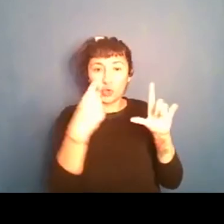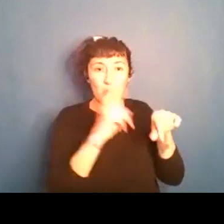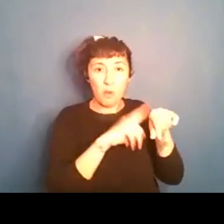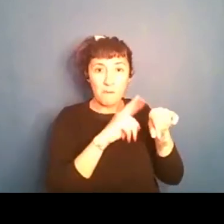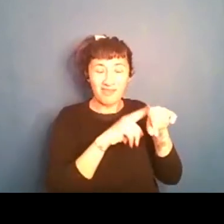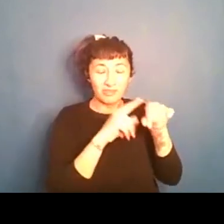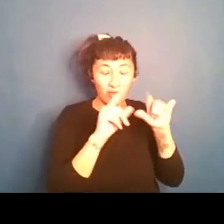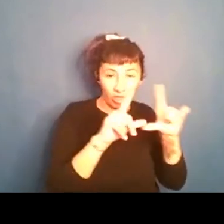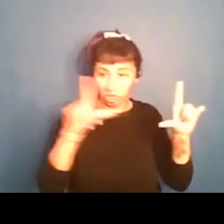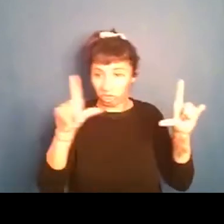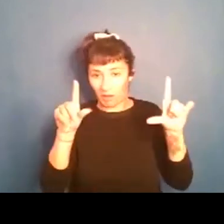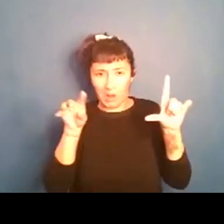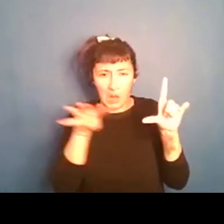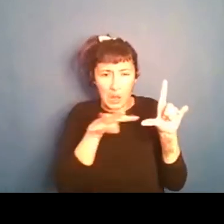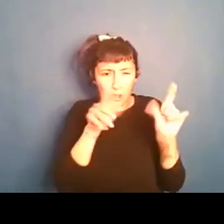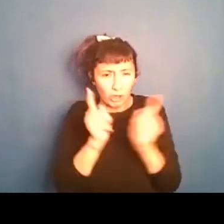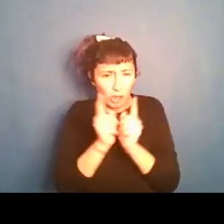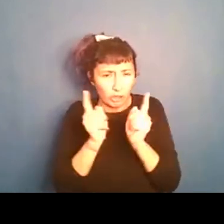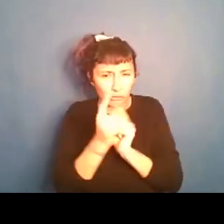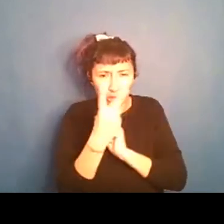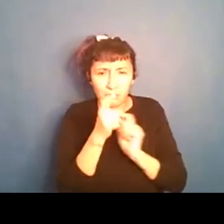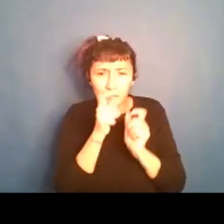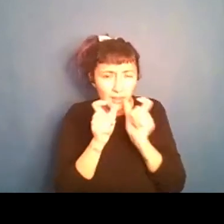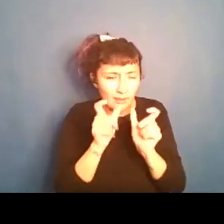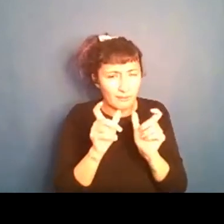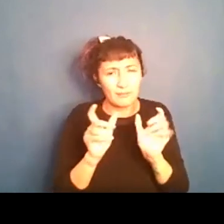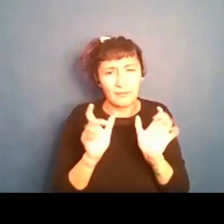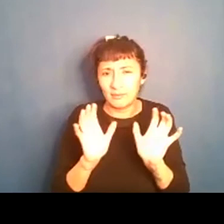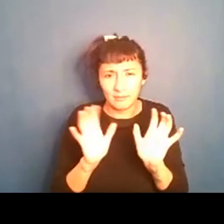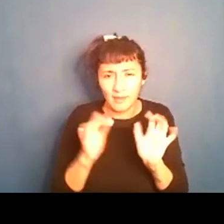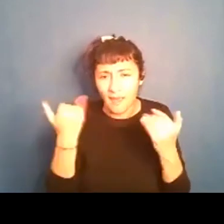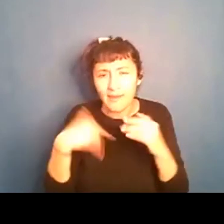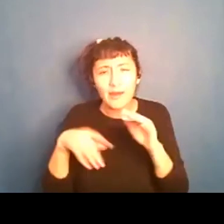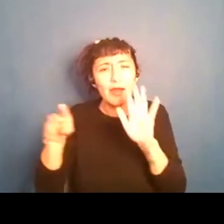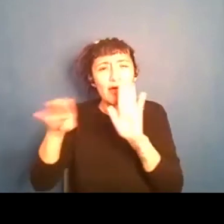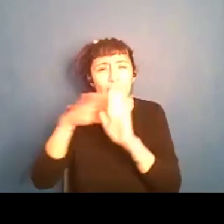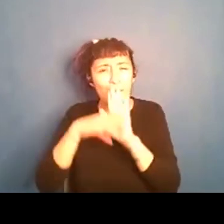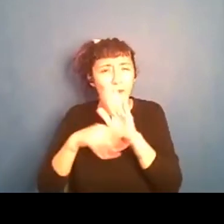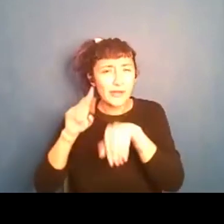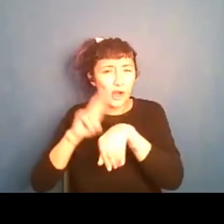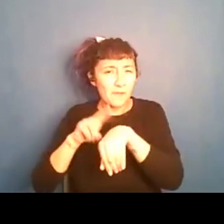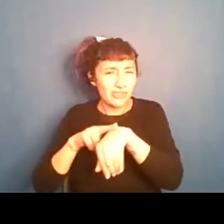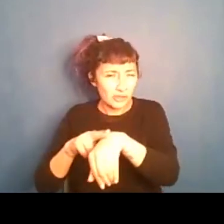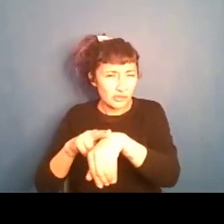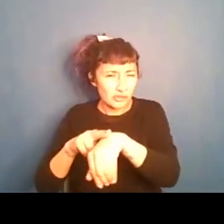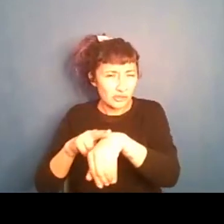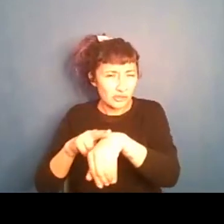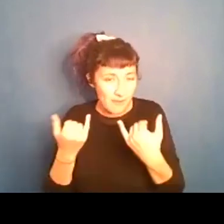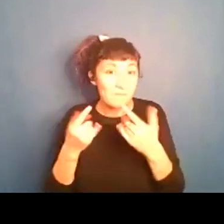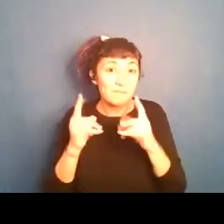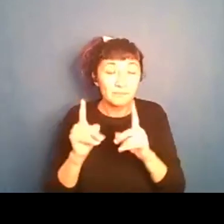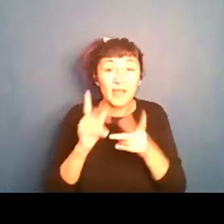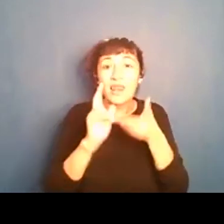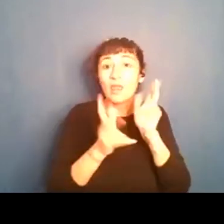2 caracteres o 2 palabras. ¿Sí? Fui clara con eso. En cuanto a lengua de señas